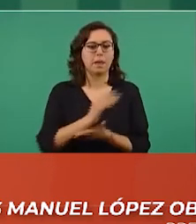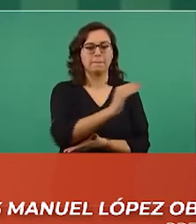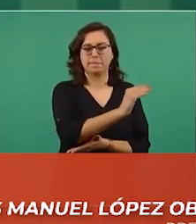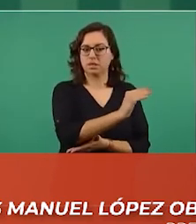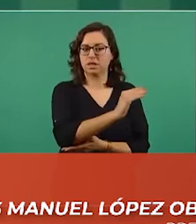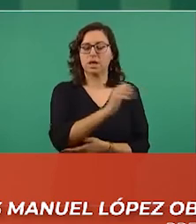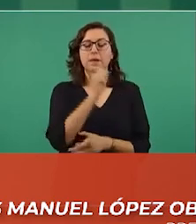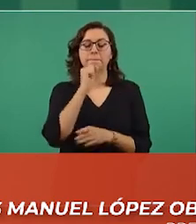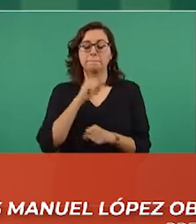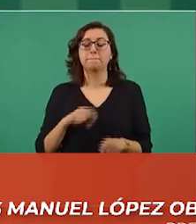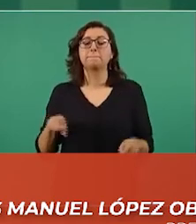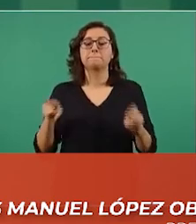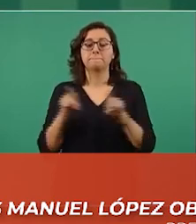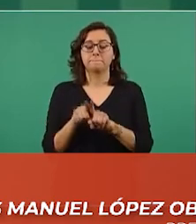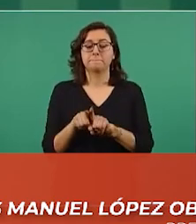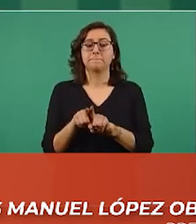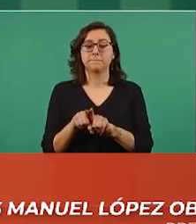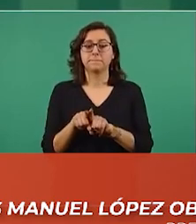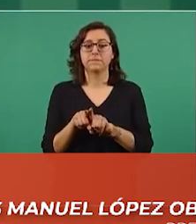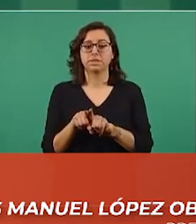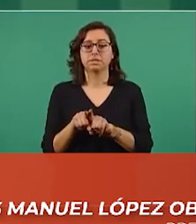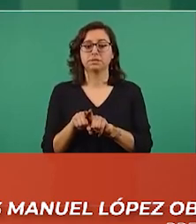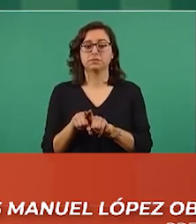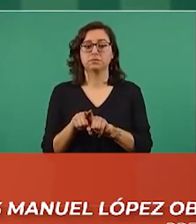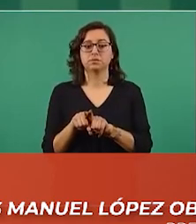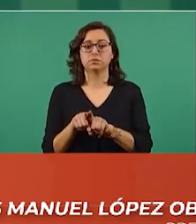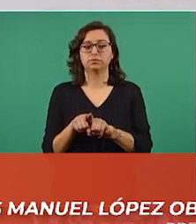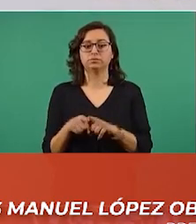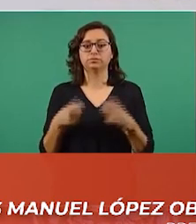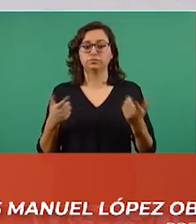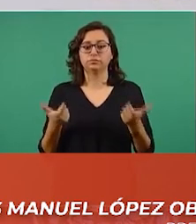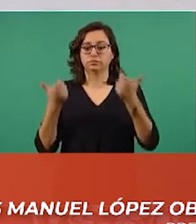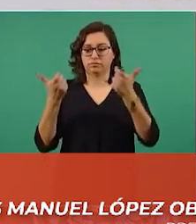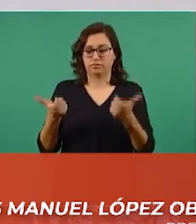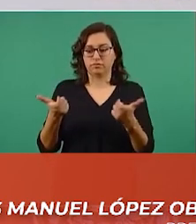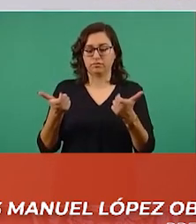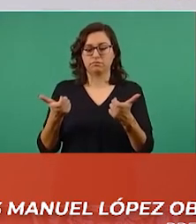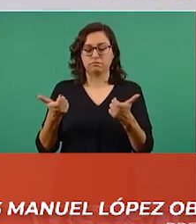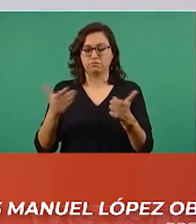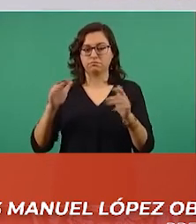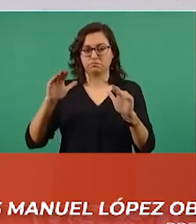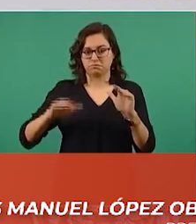y para tener control de precio.